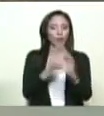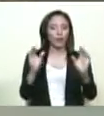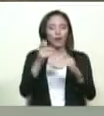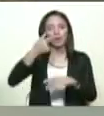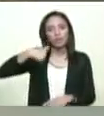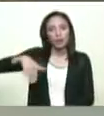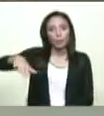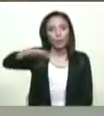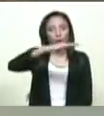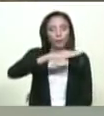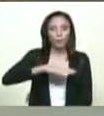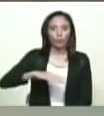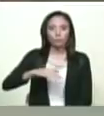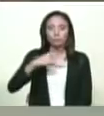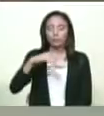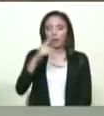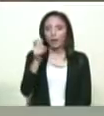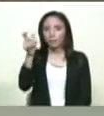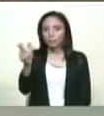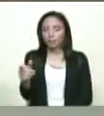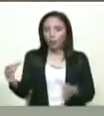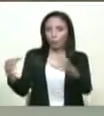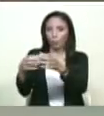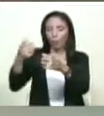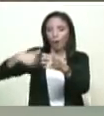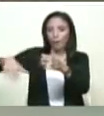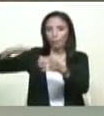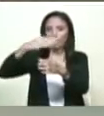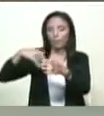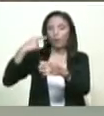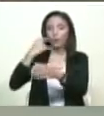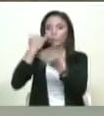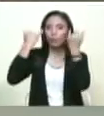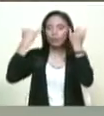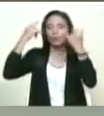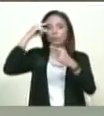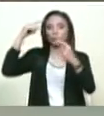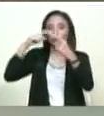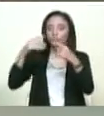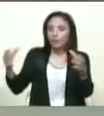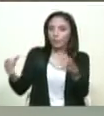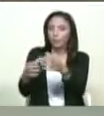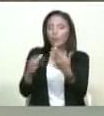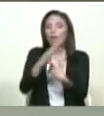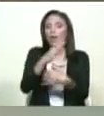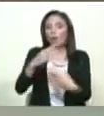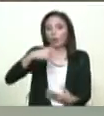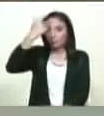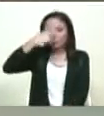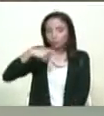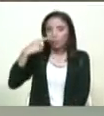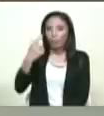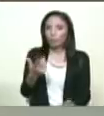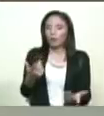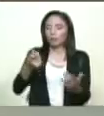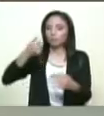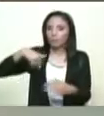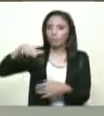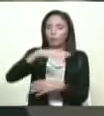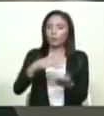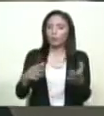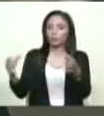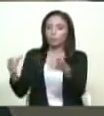pueblo que es nuestra razón de vida y de ser de dónde venimos y lo que somos somos pueblo gobernando y las